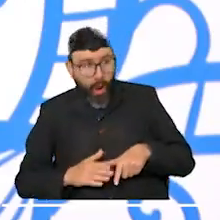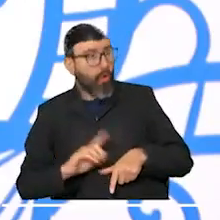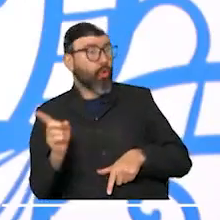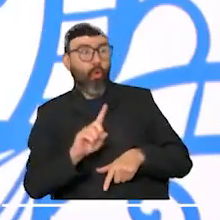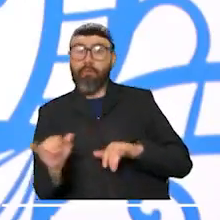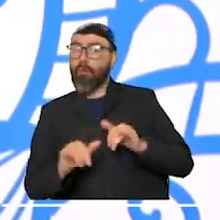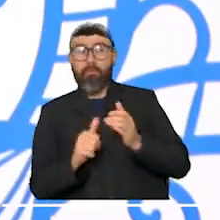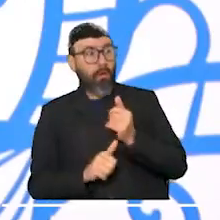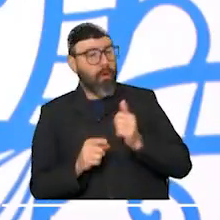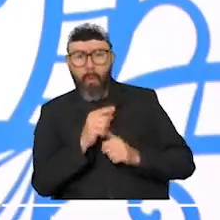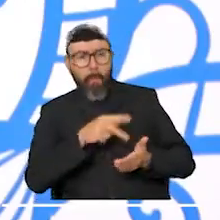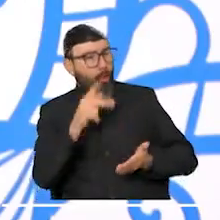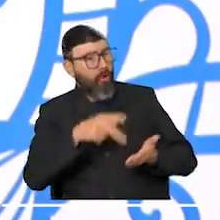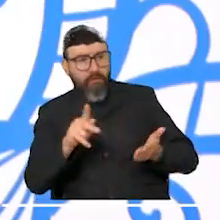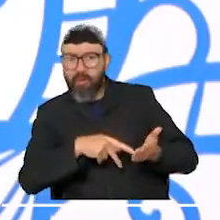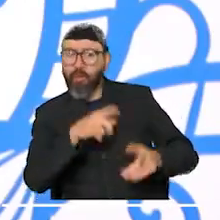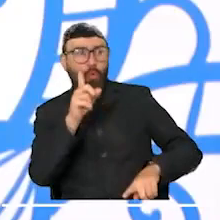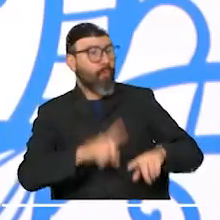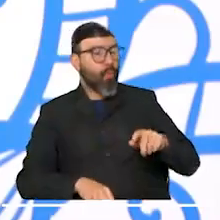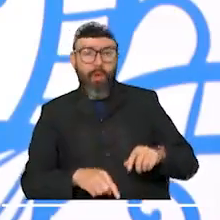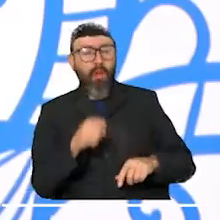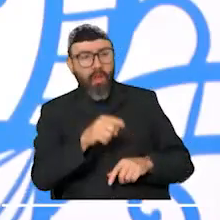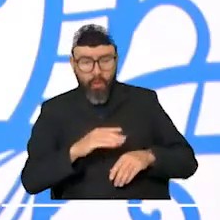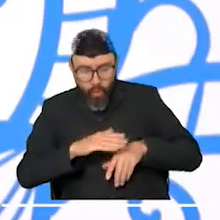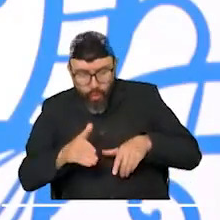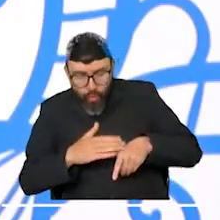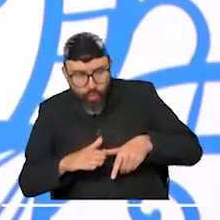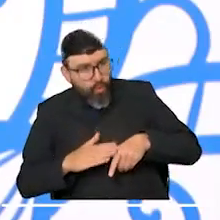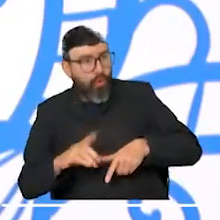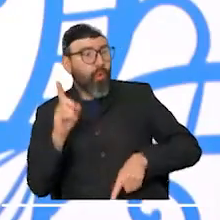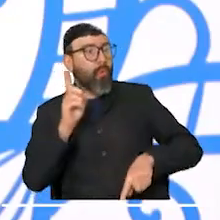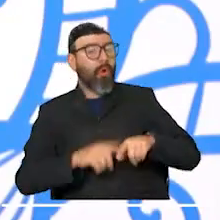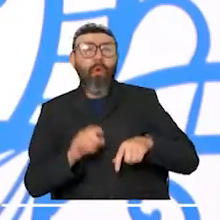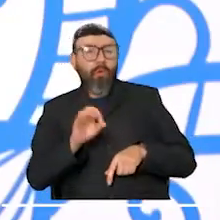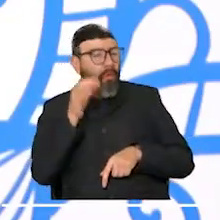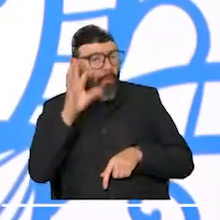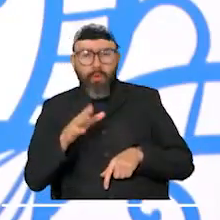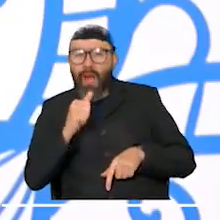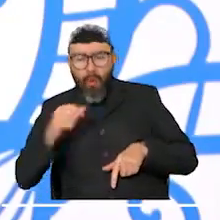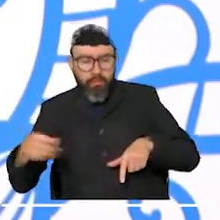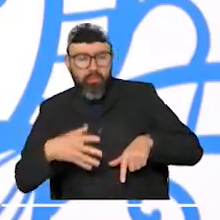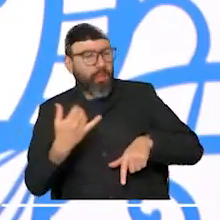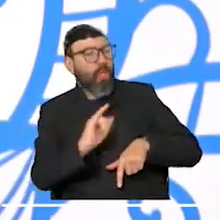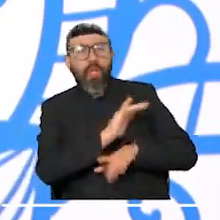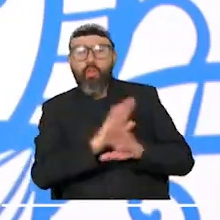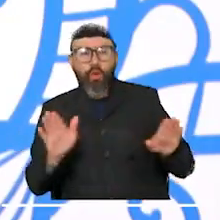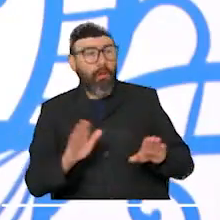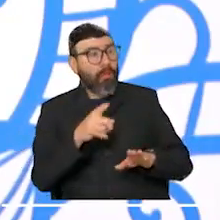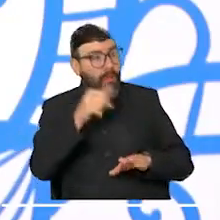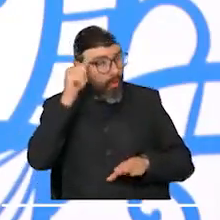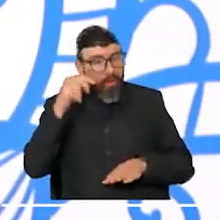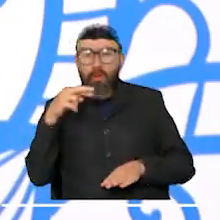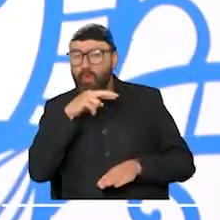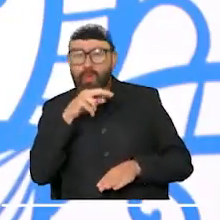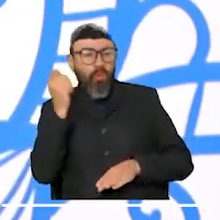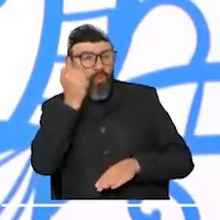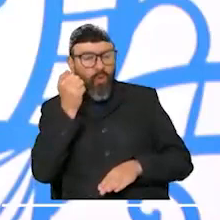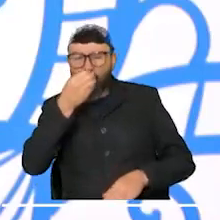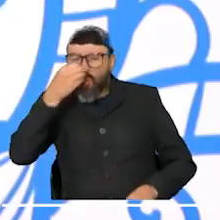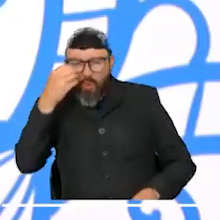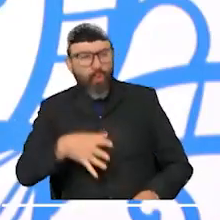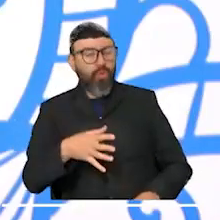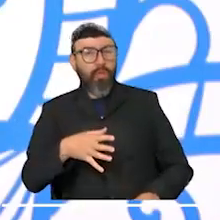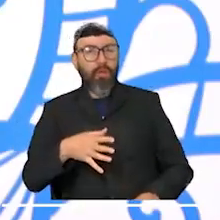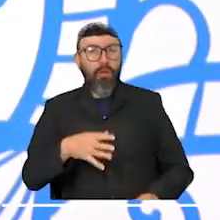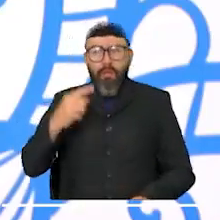no eso es prohibido no se lave o a duras penas laves y ya no más Acuérdese que esa menstruación de China y eso